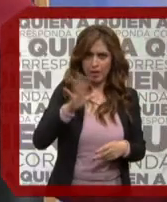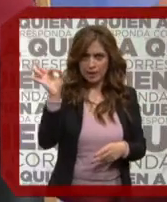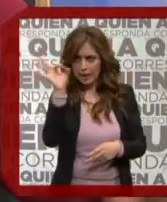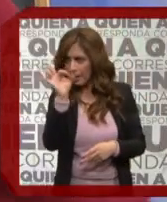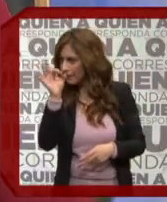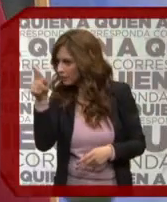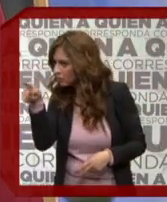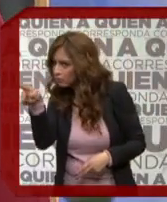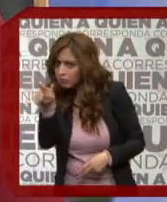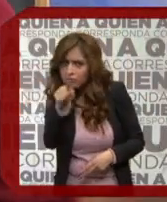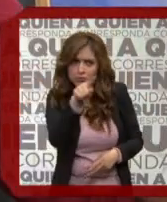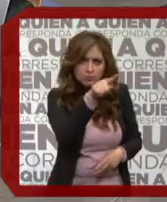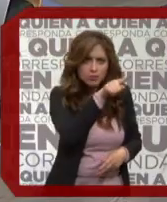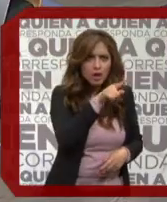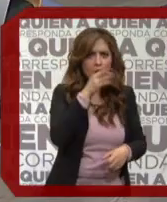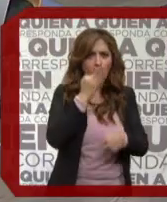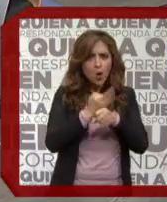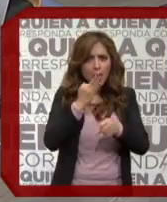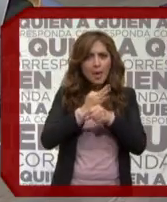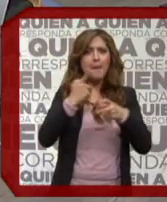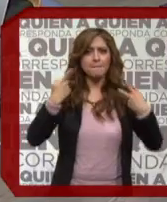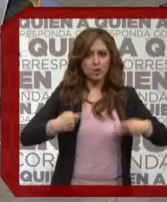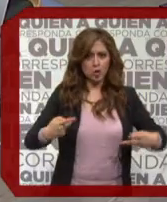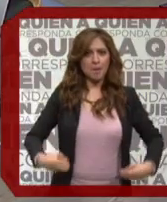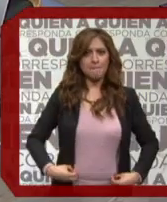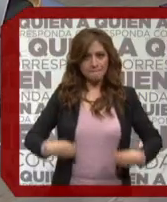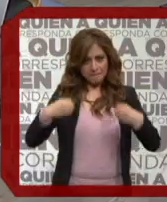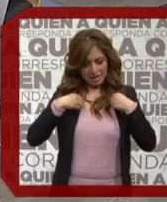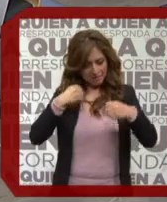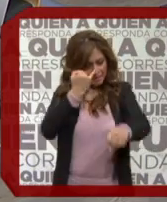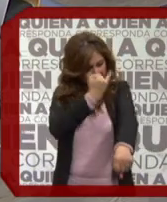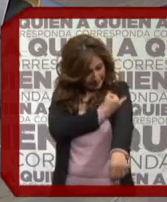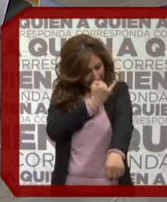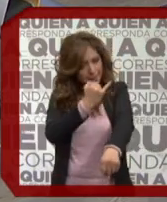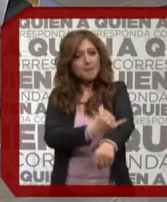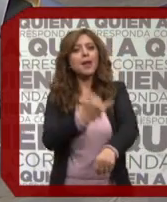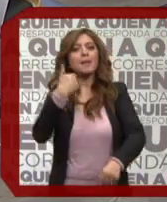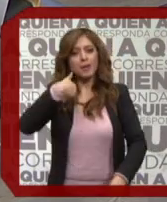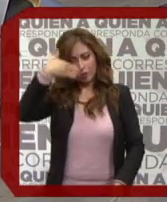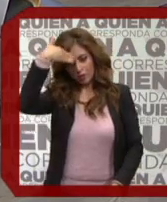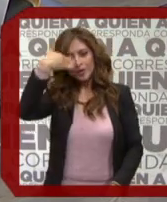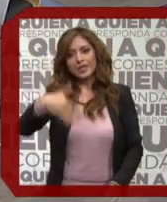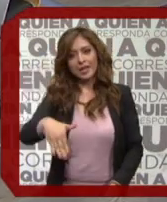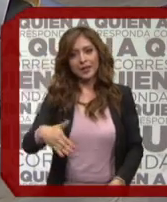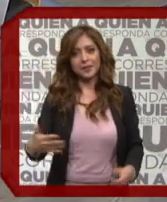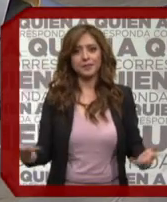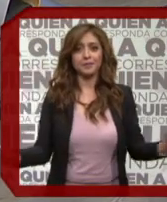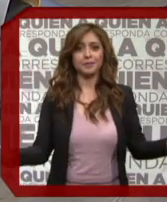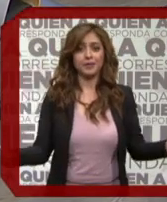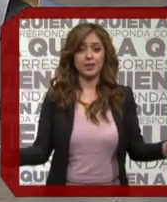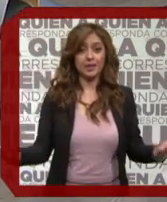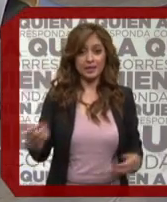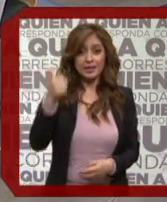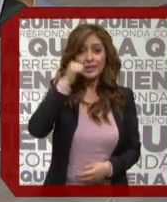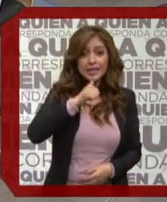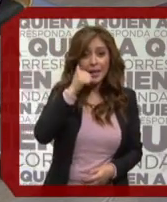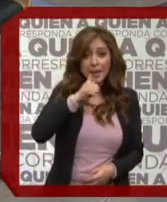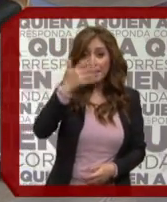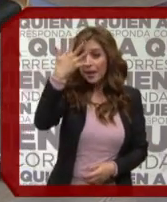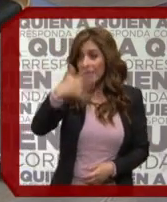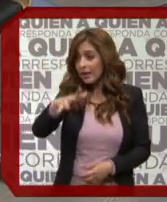aquí en el estudio ha de haber gente de Iztapalapa, se los puedo asegurar, va, de cada 10, dos